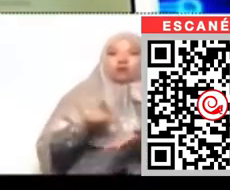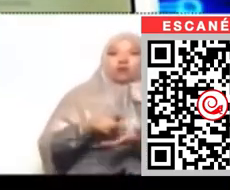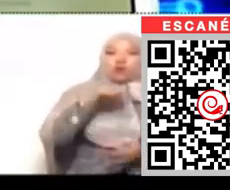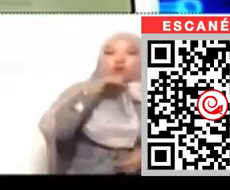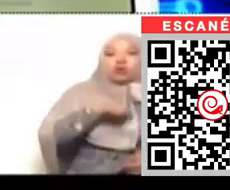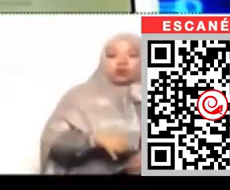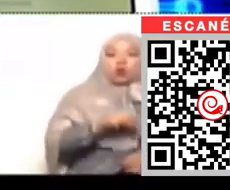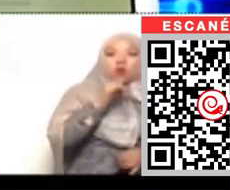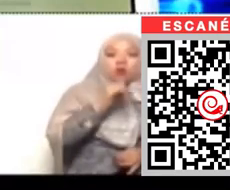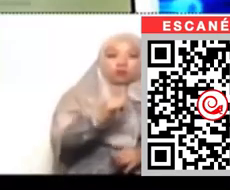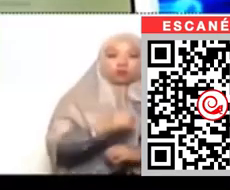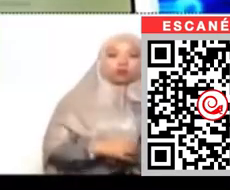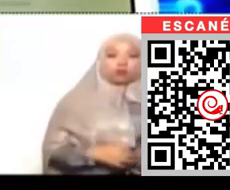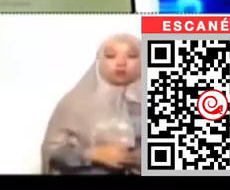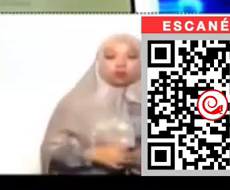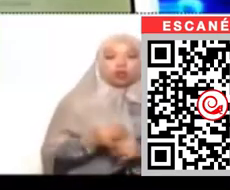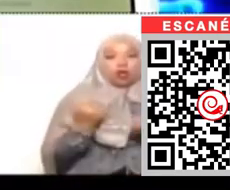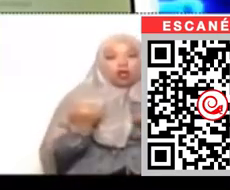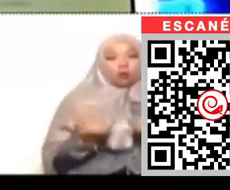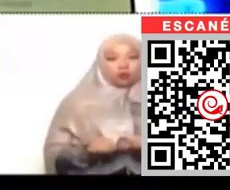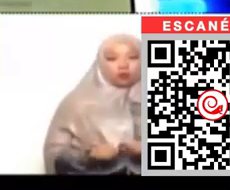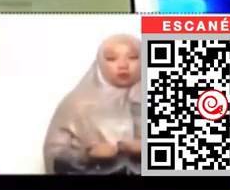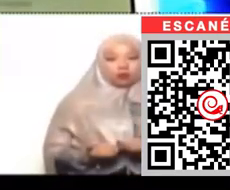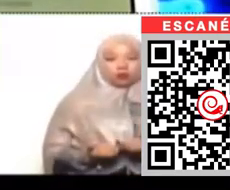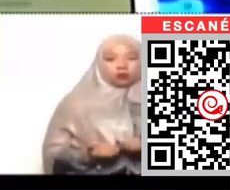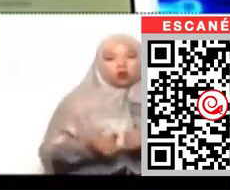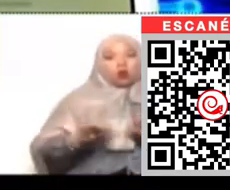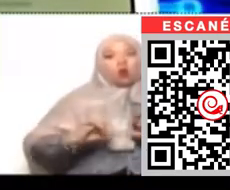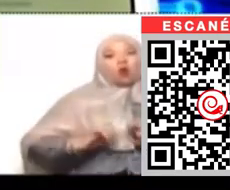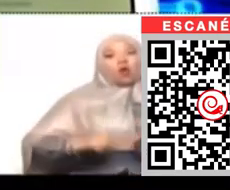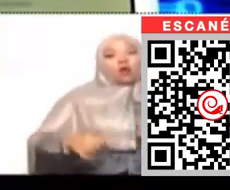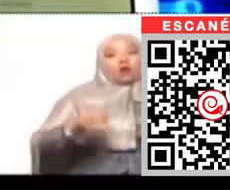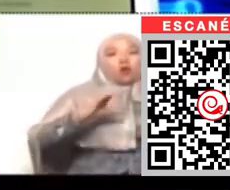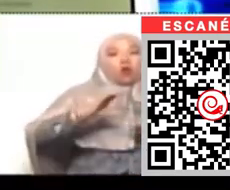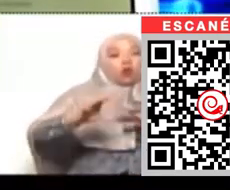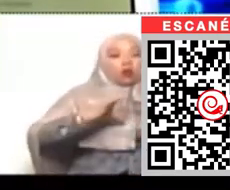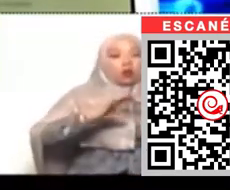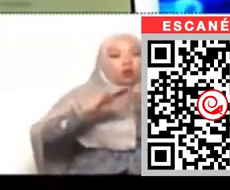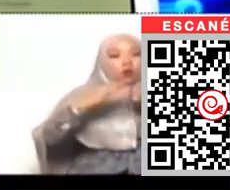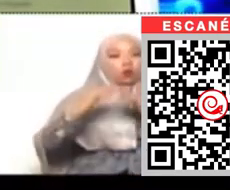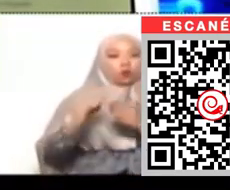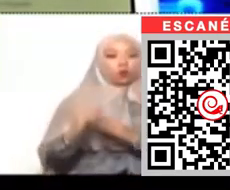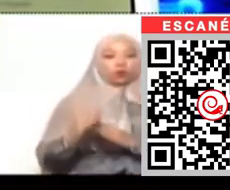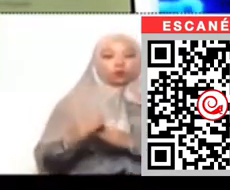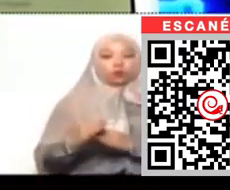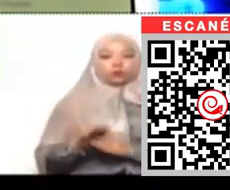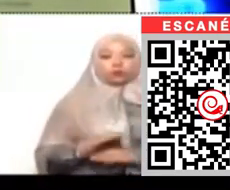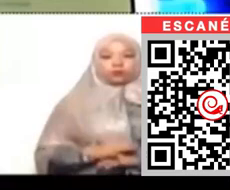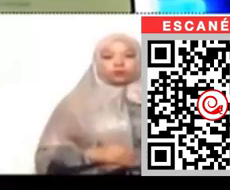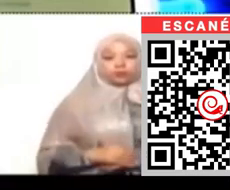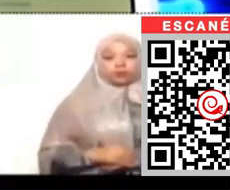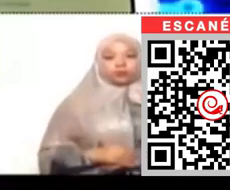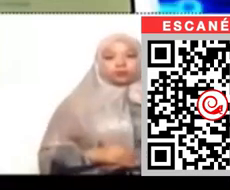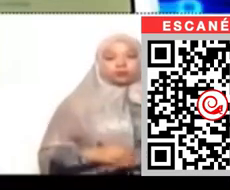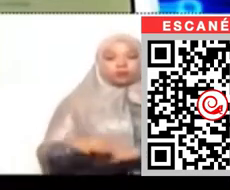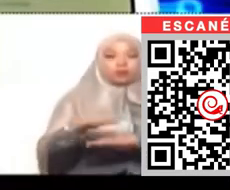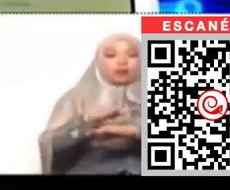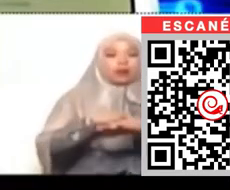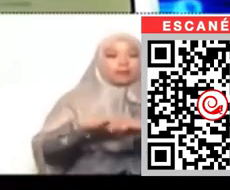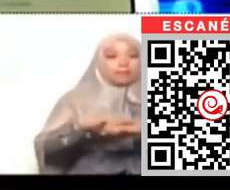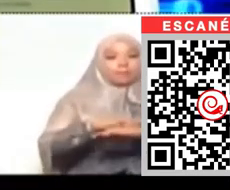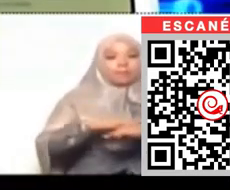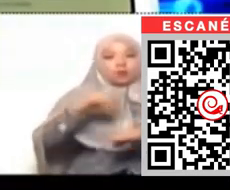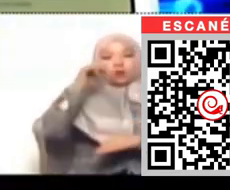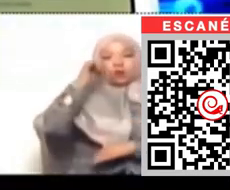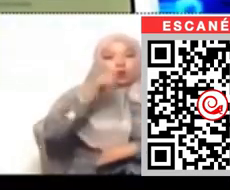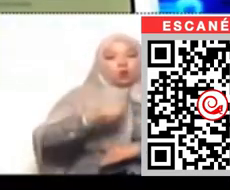la información actualmente. Y comenzamos con un comunicado de el Ministerio del Poder Popular